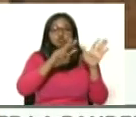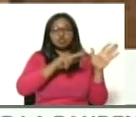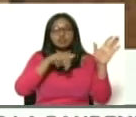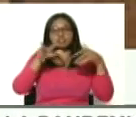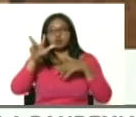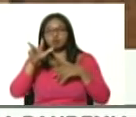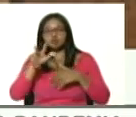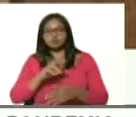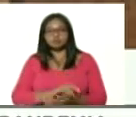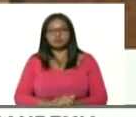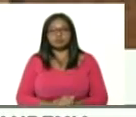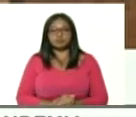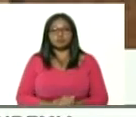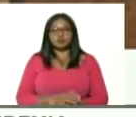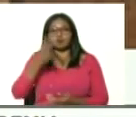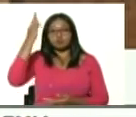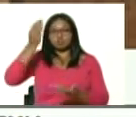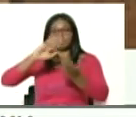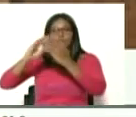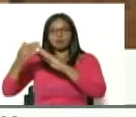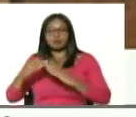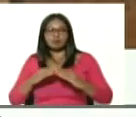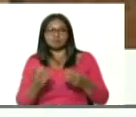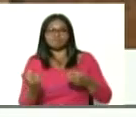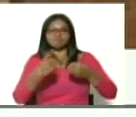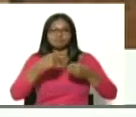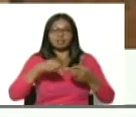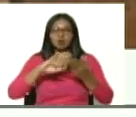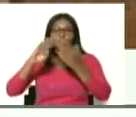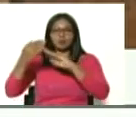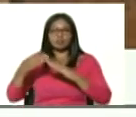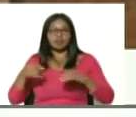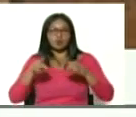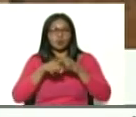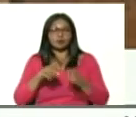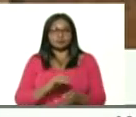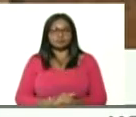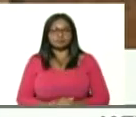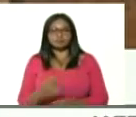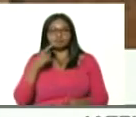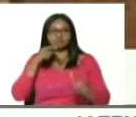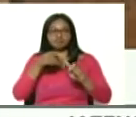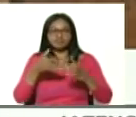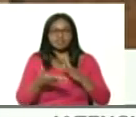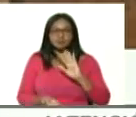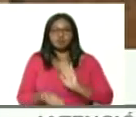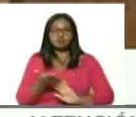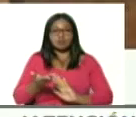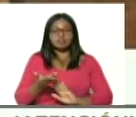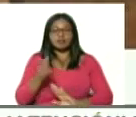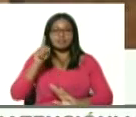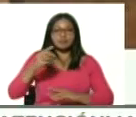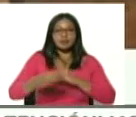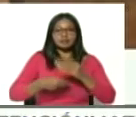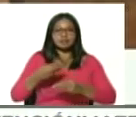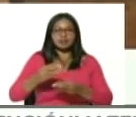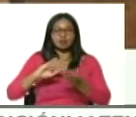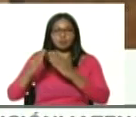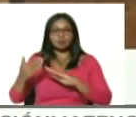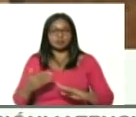27.818 consejos comunales vinculados a comunas. Datos importantes que debe manejar la comisión.